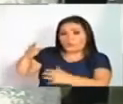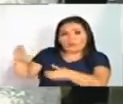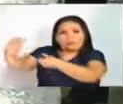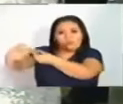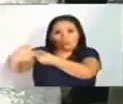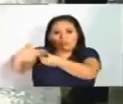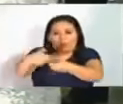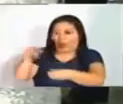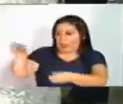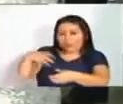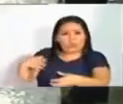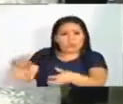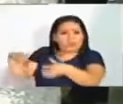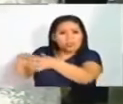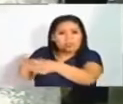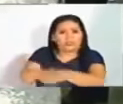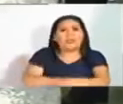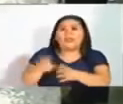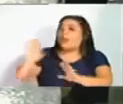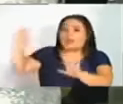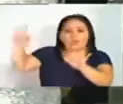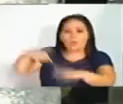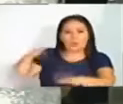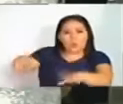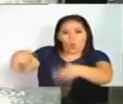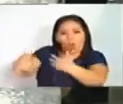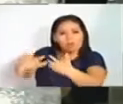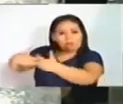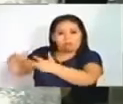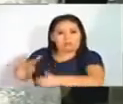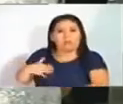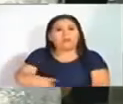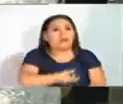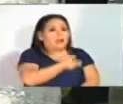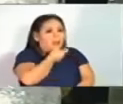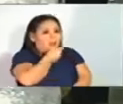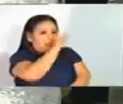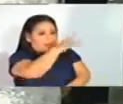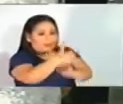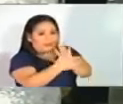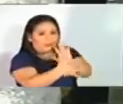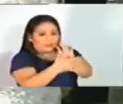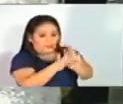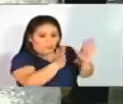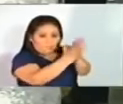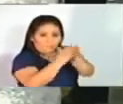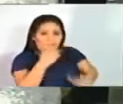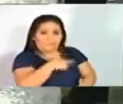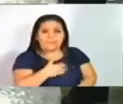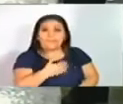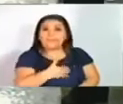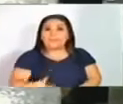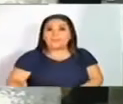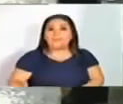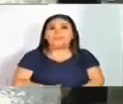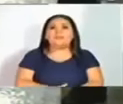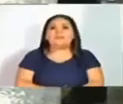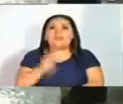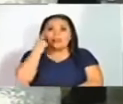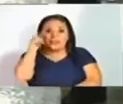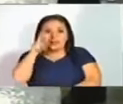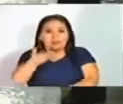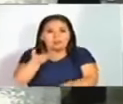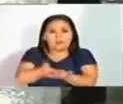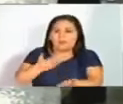las gremiales. Ellos no tienen miembros directos. Más allá del tecnicismo. hay una sola empresa miembro de la ANEP. Más allá del tecnicismo, presidente, esa propuesta que puso la